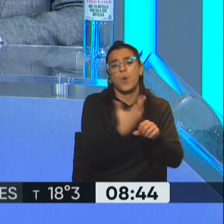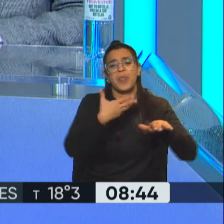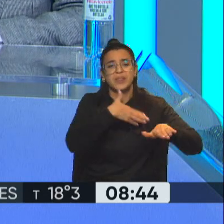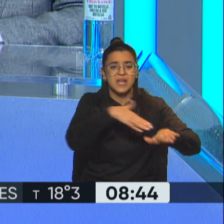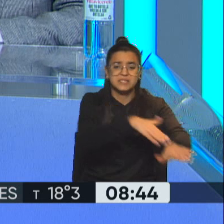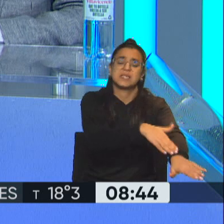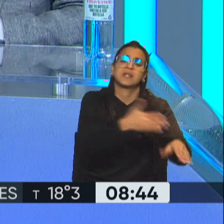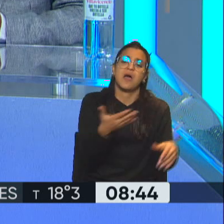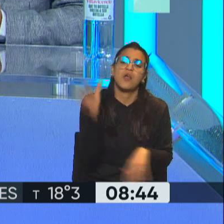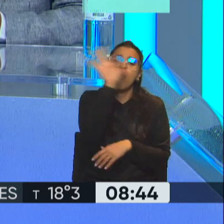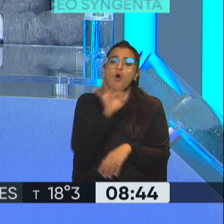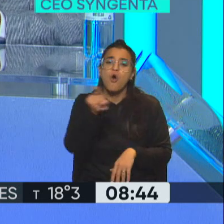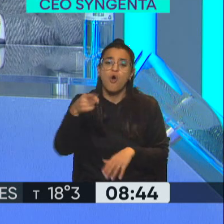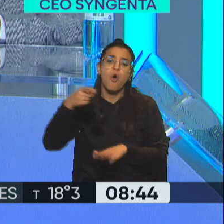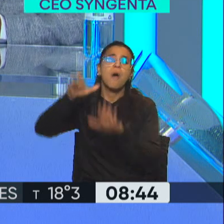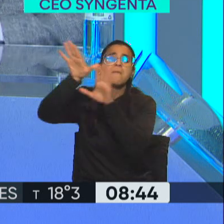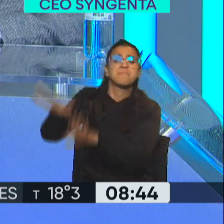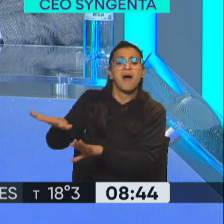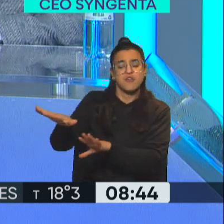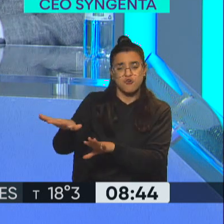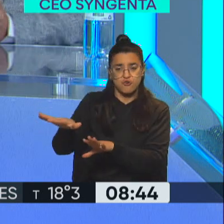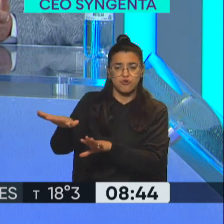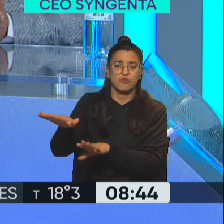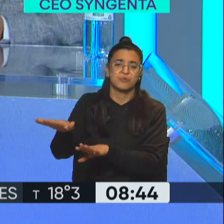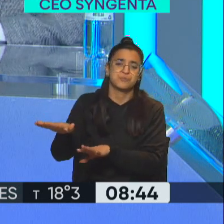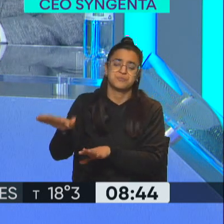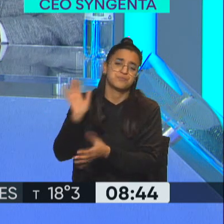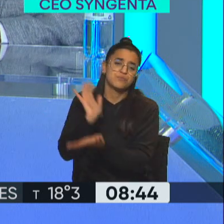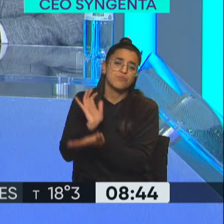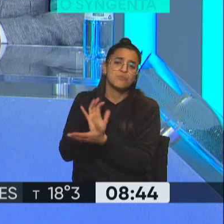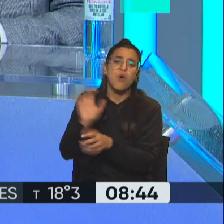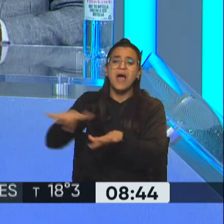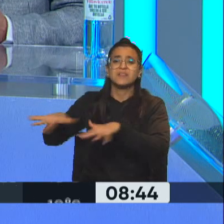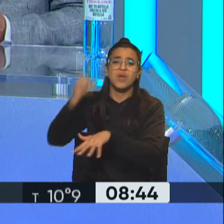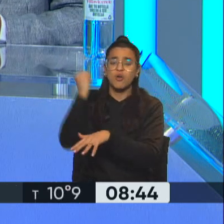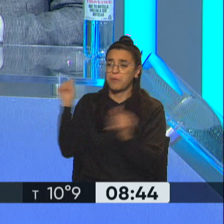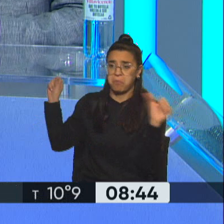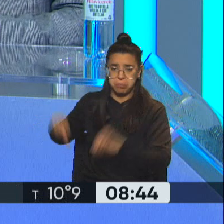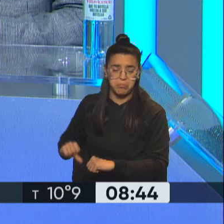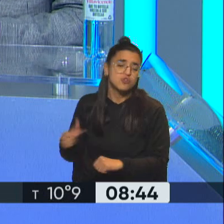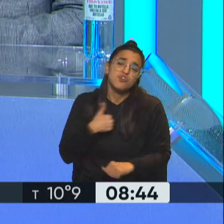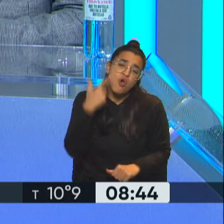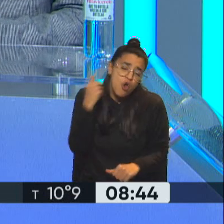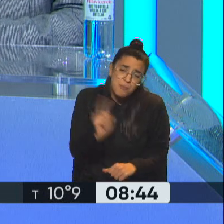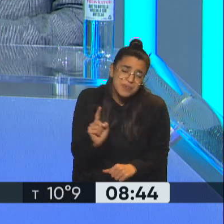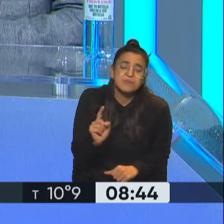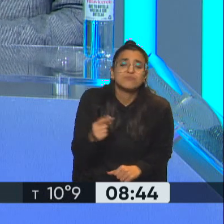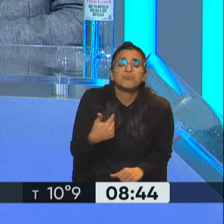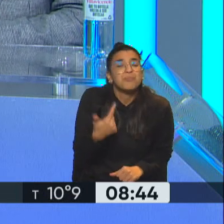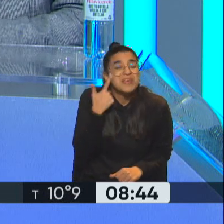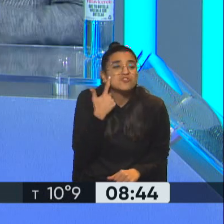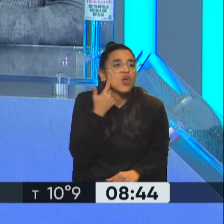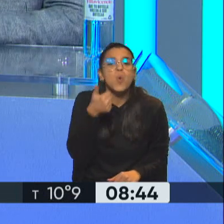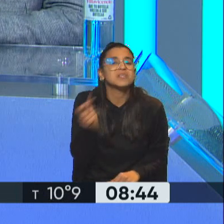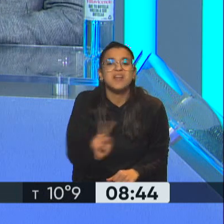por la calle, ni de los paros que desactivan la actividad económica, simplemente porque creo que no es bueno para el